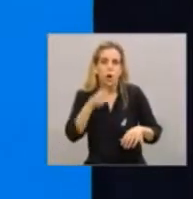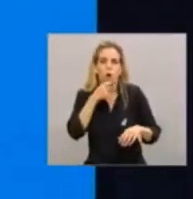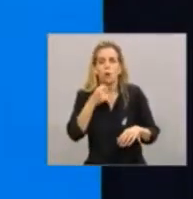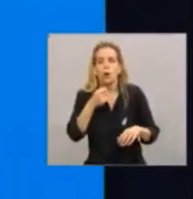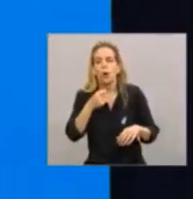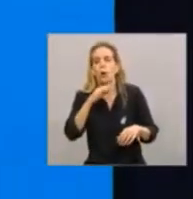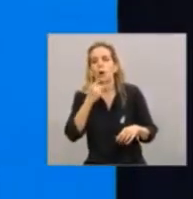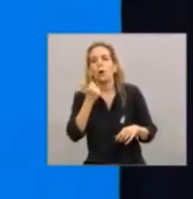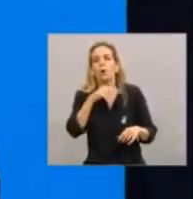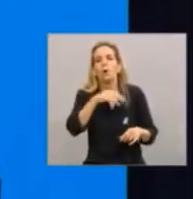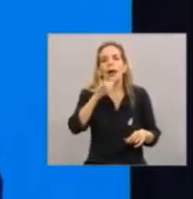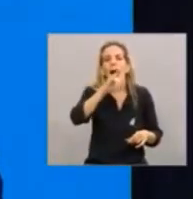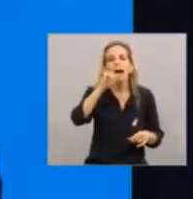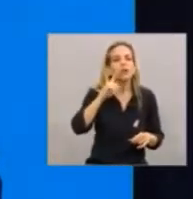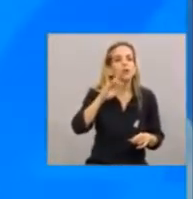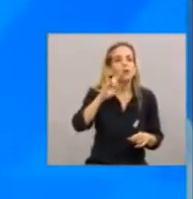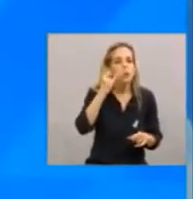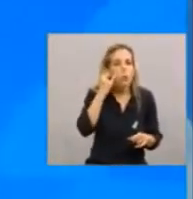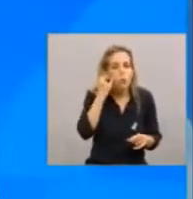azurduy